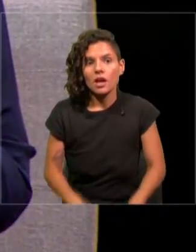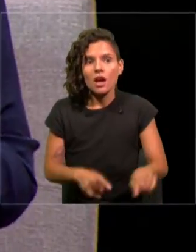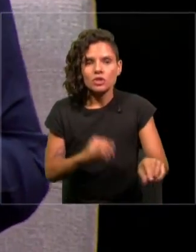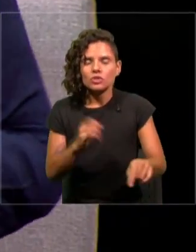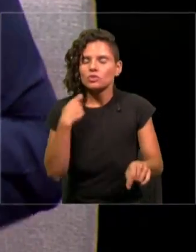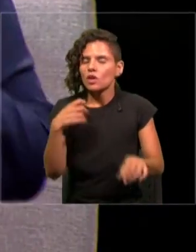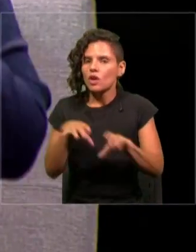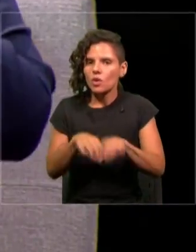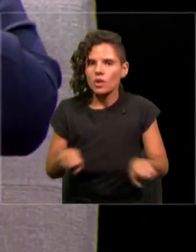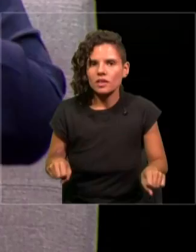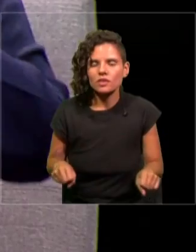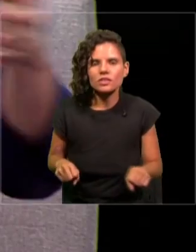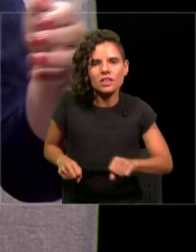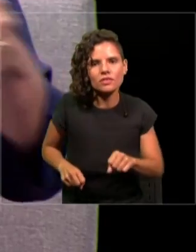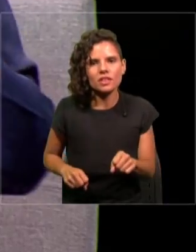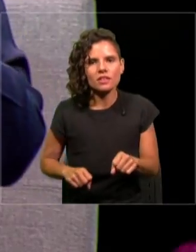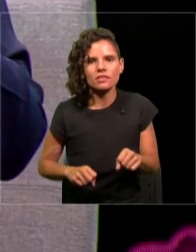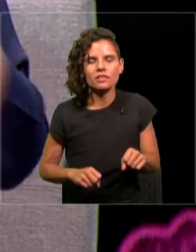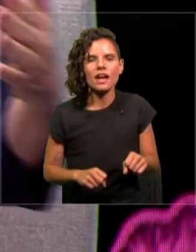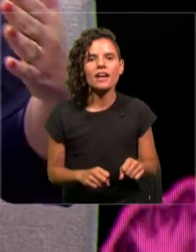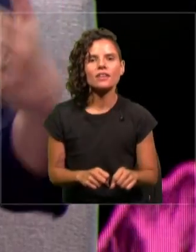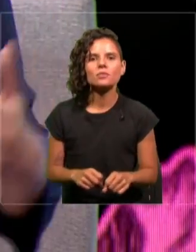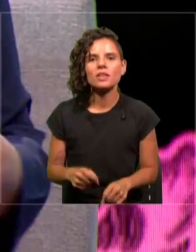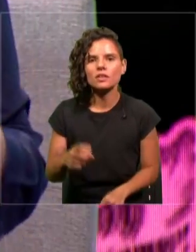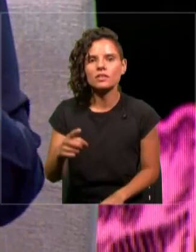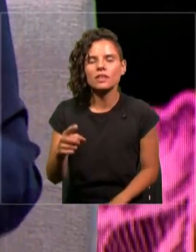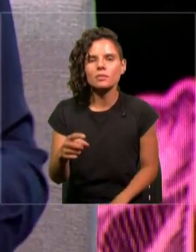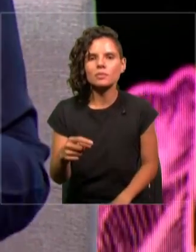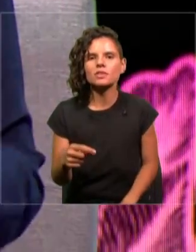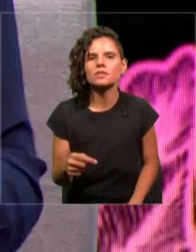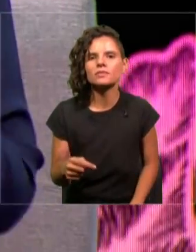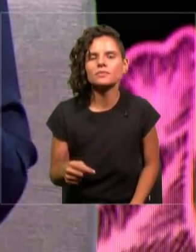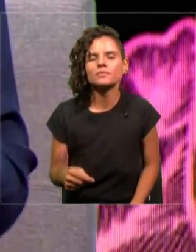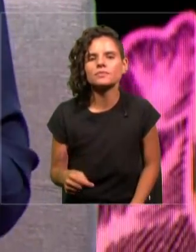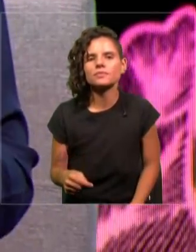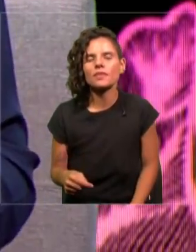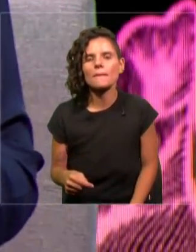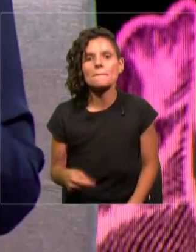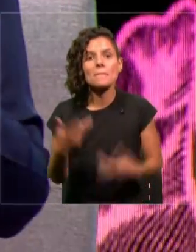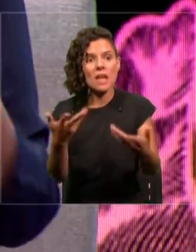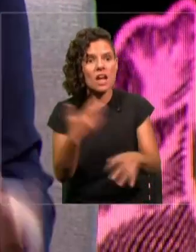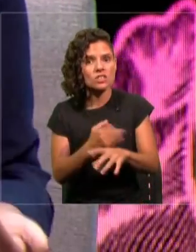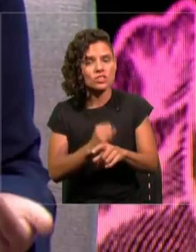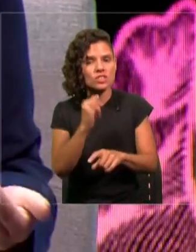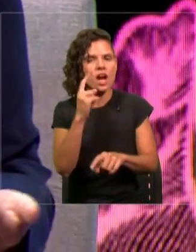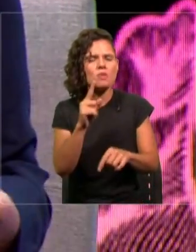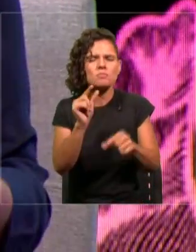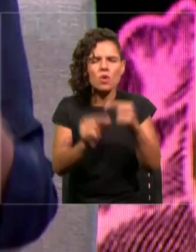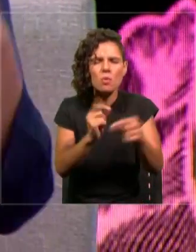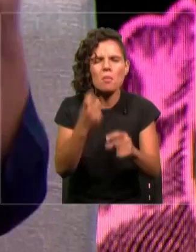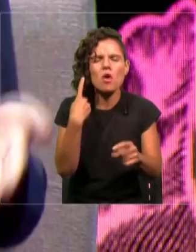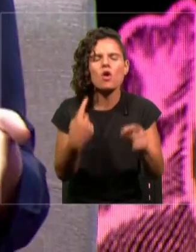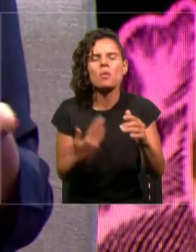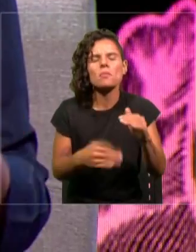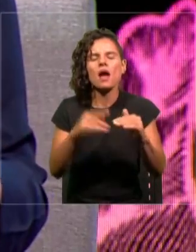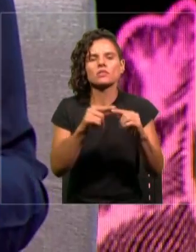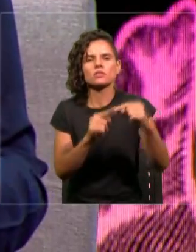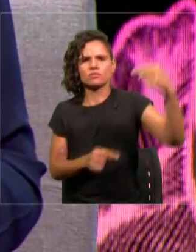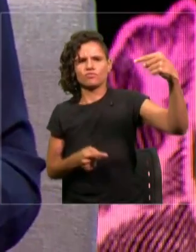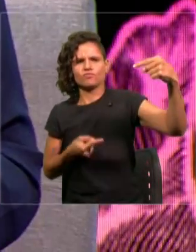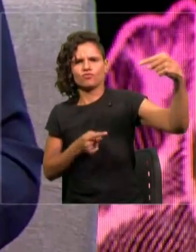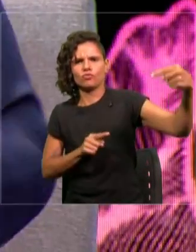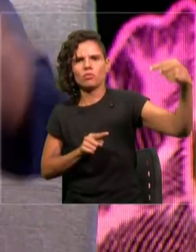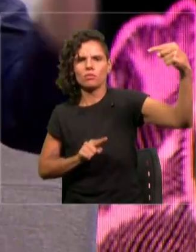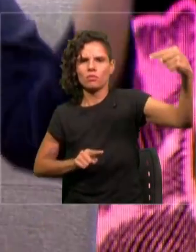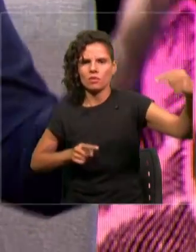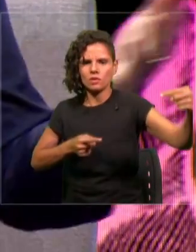Fernando totalmente, hay cientos, hay miles de lugares donde están ocurriendo diálogos más horizontales, donde los temas que se han